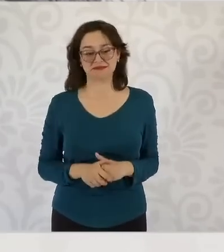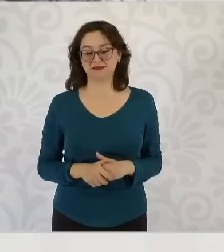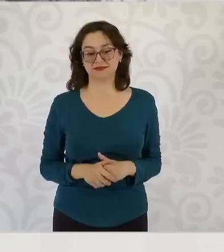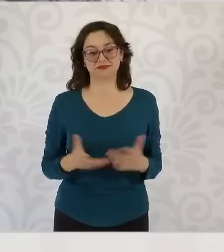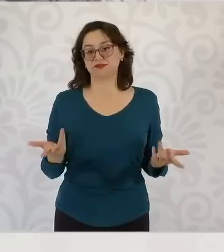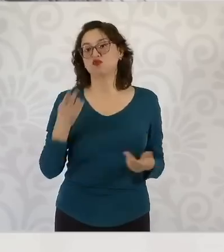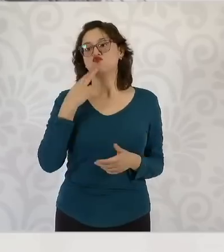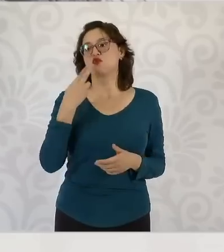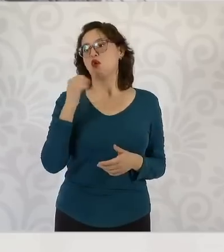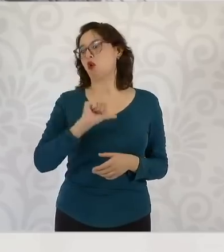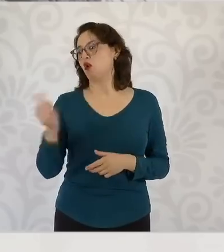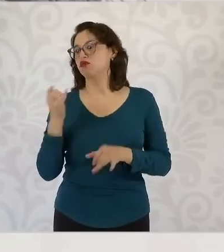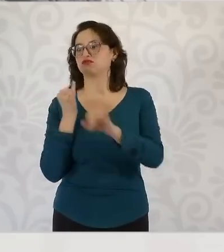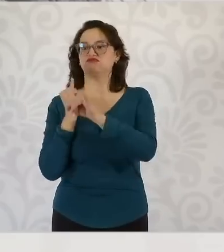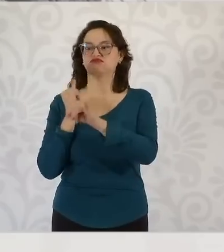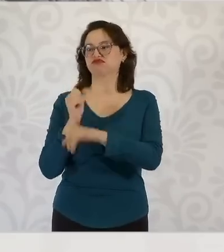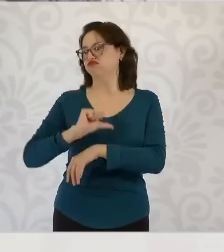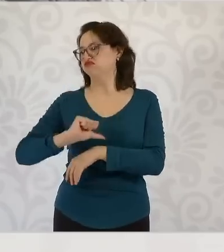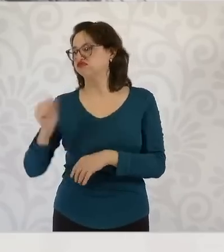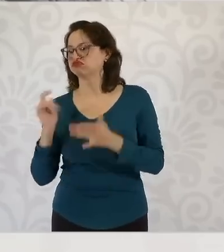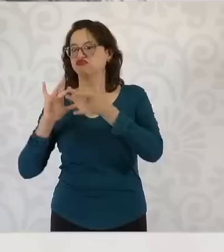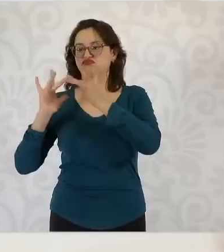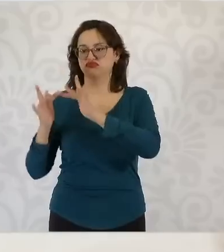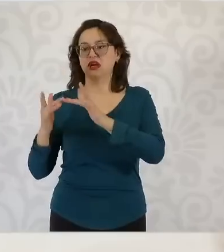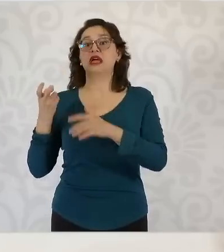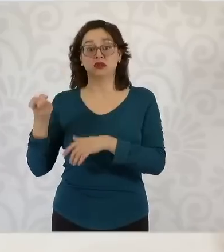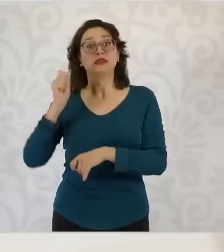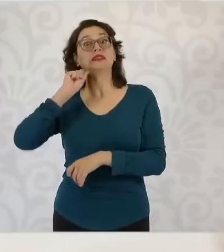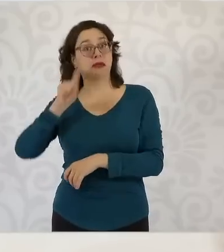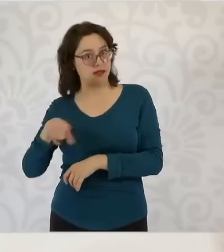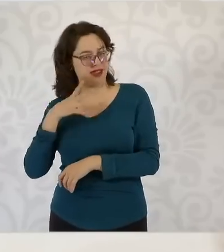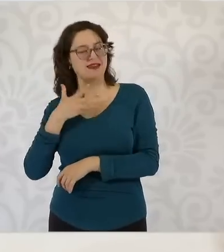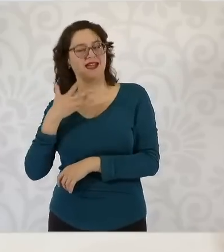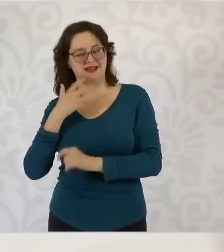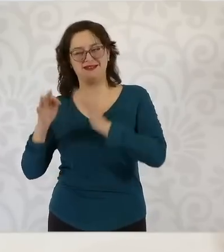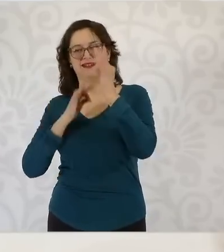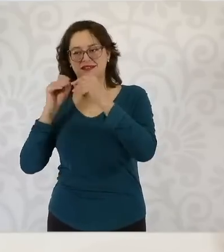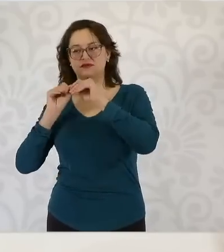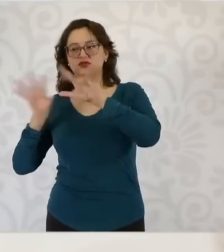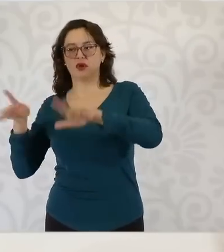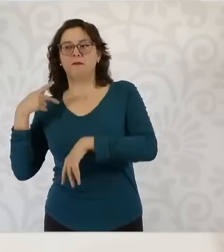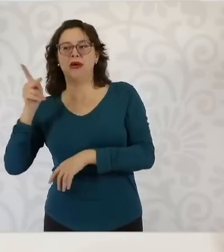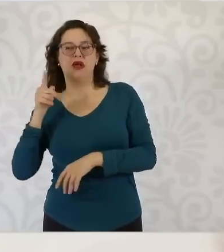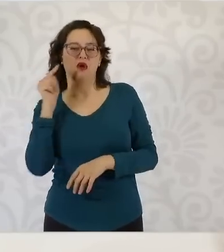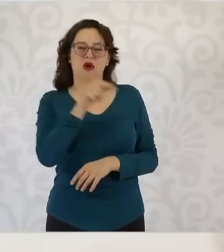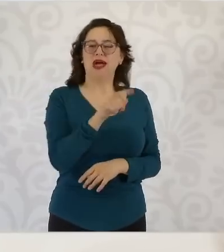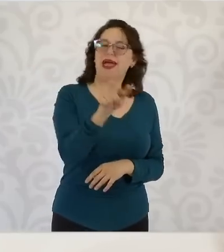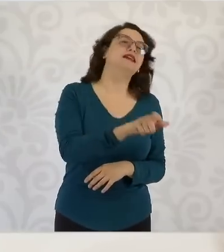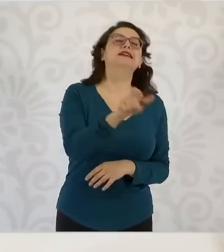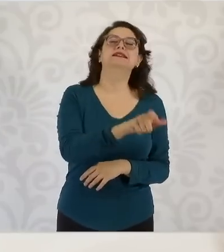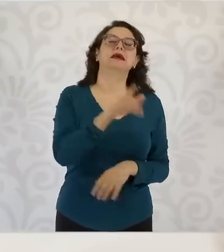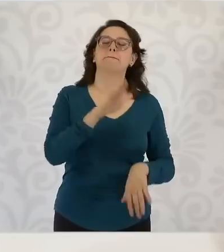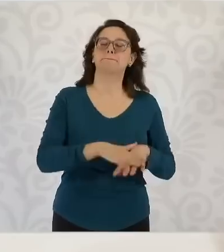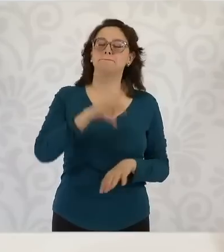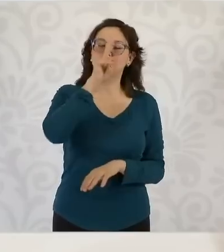otras redes que se ven mucho más, en donde también hay campañas, por cierto, no es la única, pero es la que más fácil